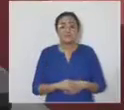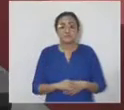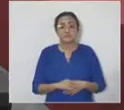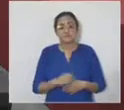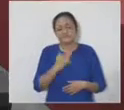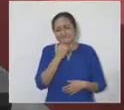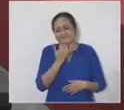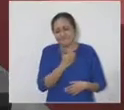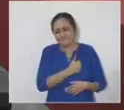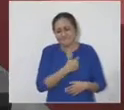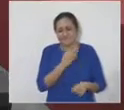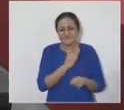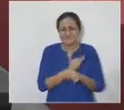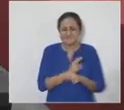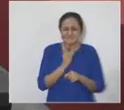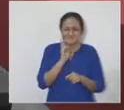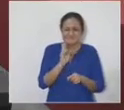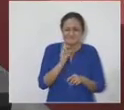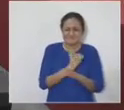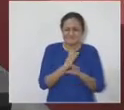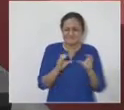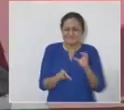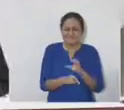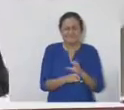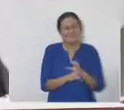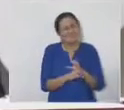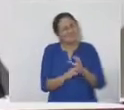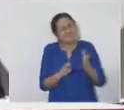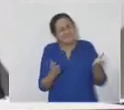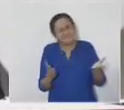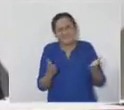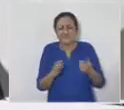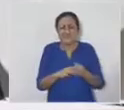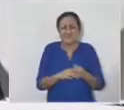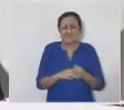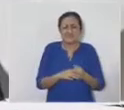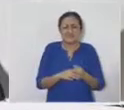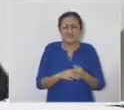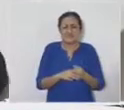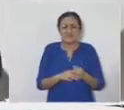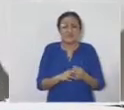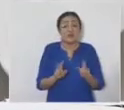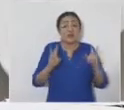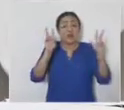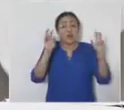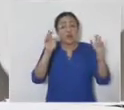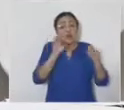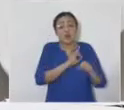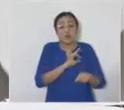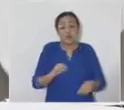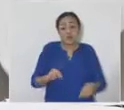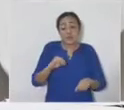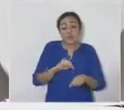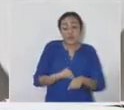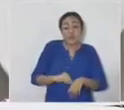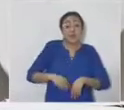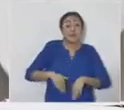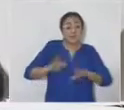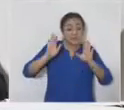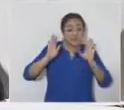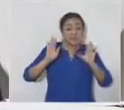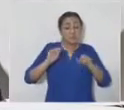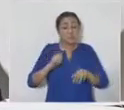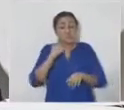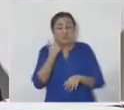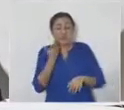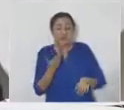Yo lamento que se den este tipo de situaciones en donde se trata de presuponer algún tipo de acción y de situación